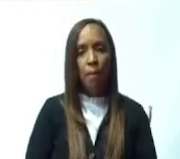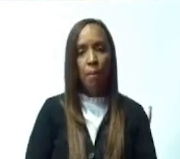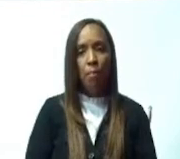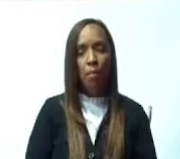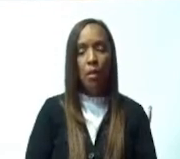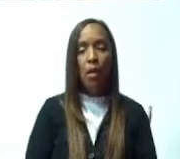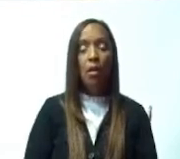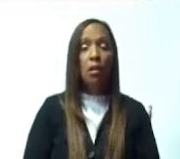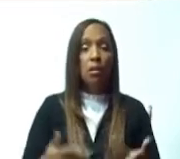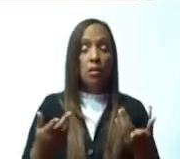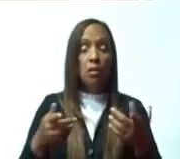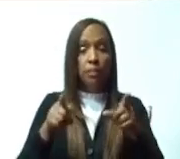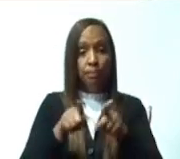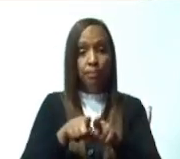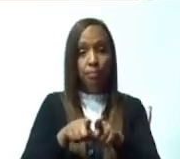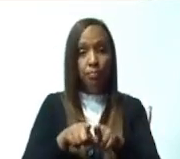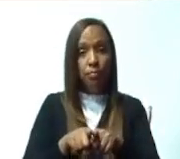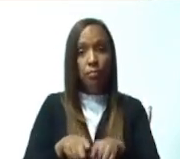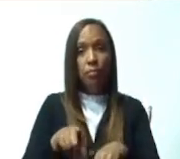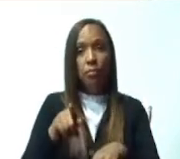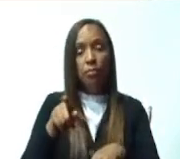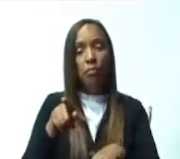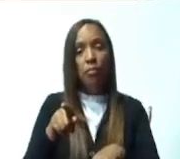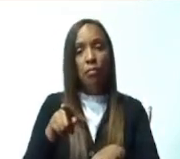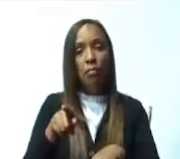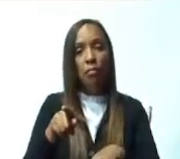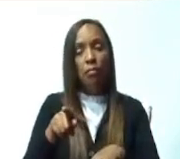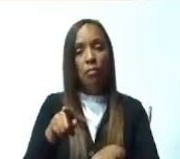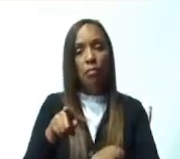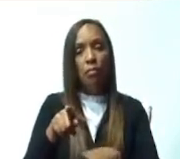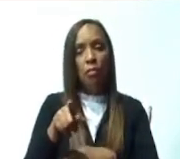Tiene otra petición también para el minuto de silencio.